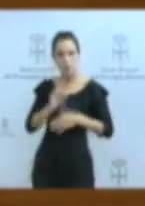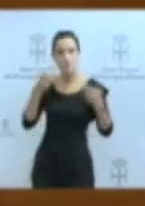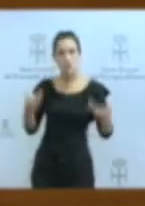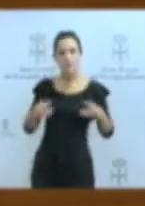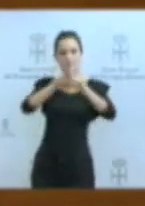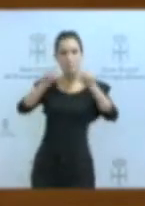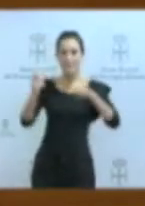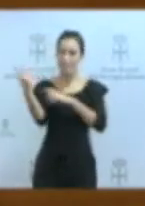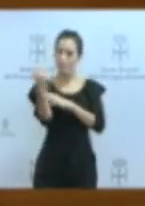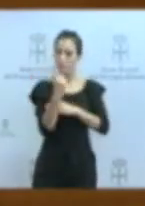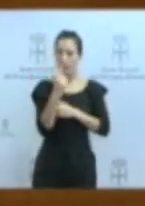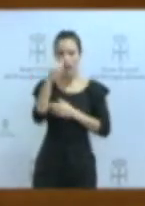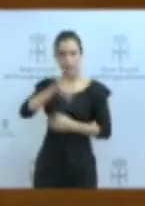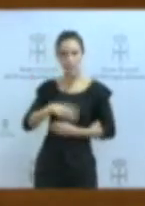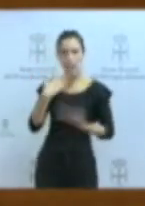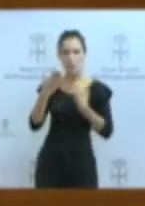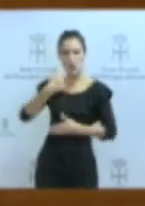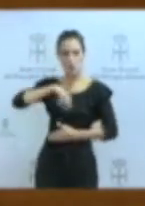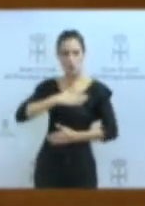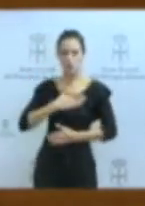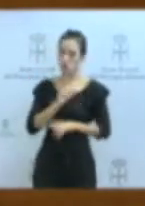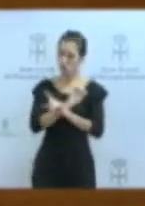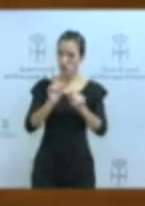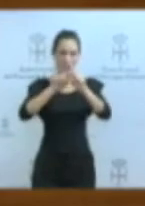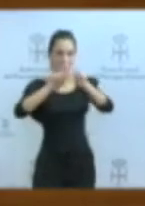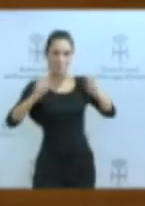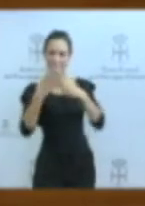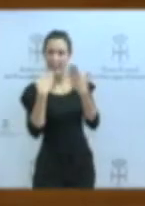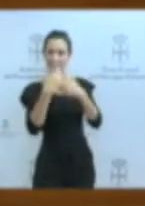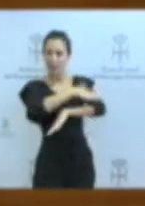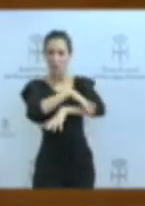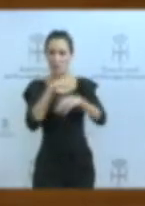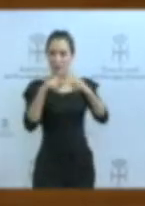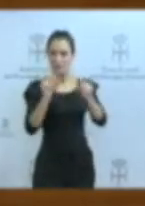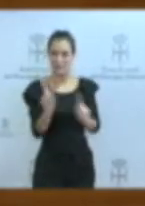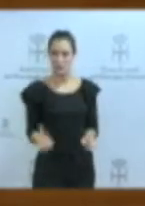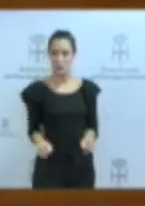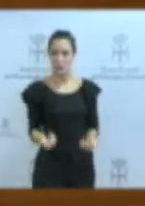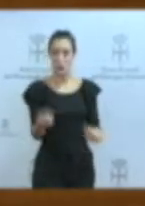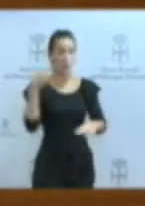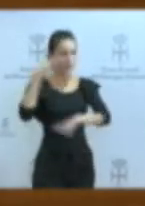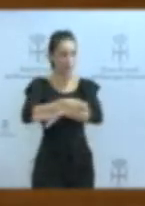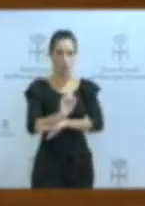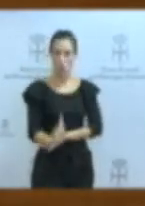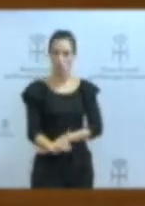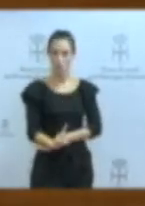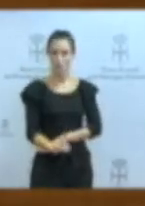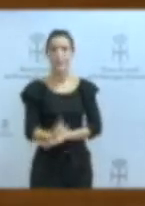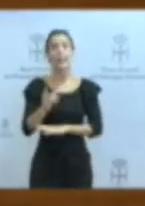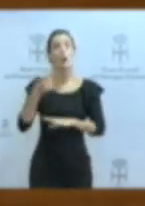tiene ninguna obligación con el Gobierno del Principado de Asturias. Sí la tiene con AENA. Hizo esa comunicación y yo lo que le pregunto a